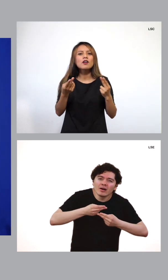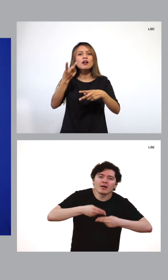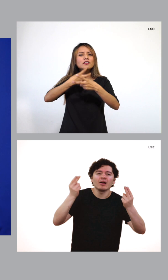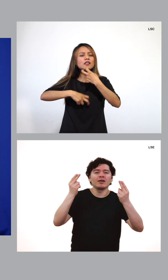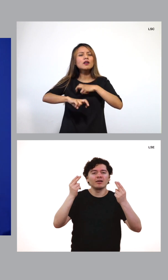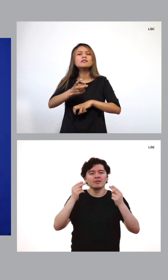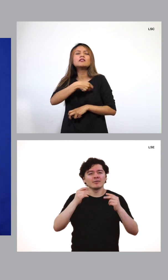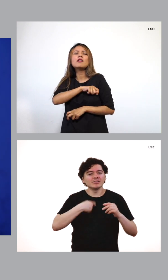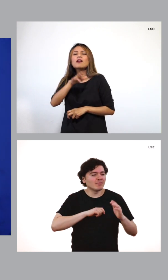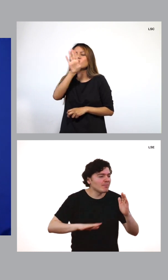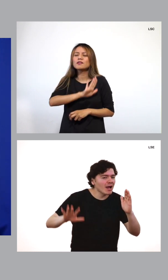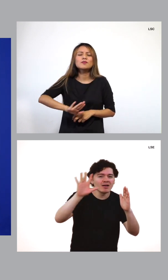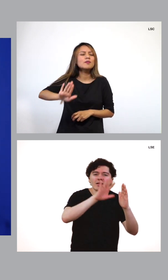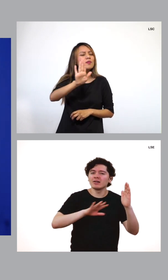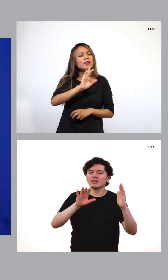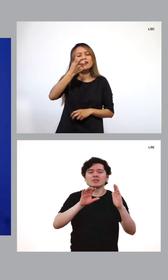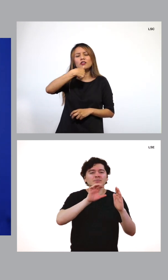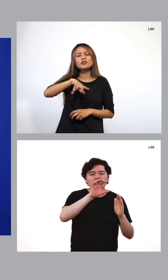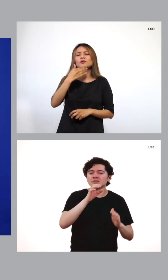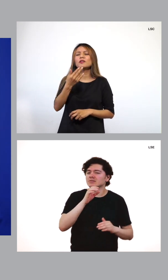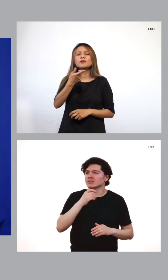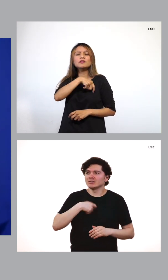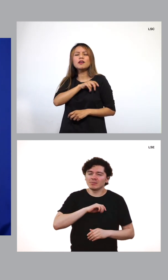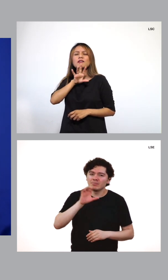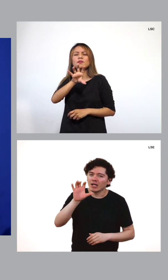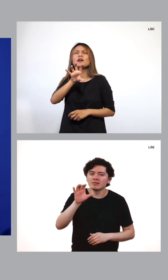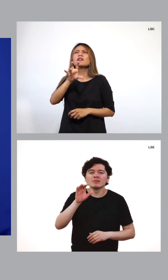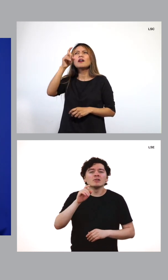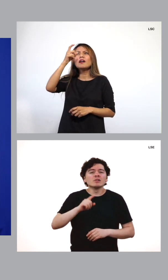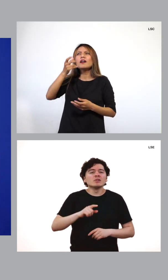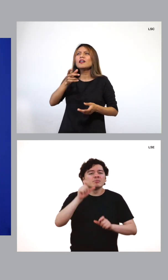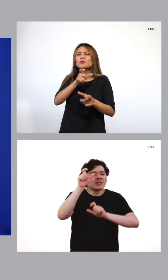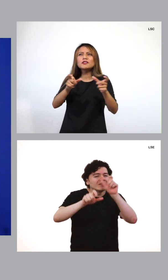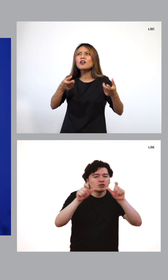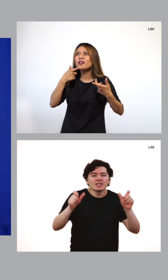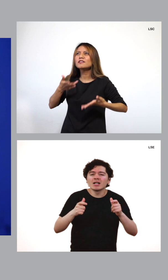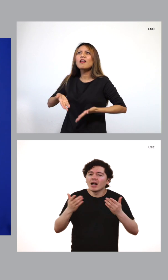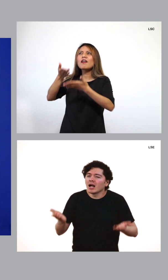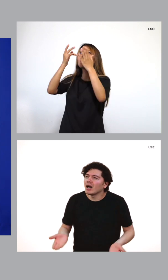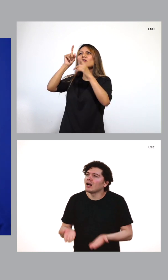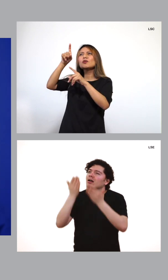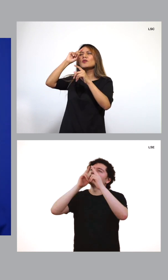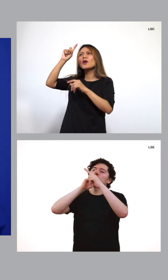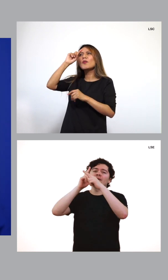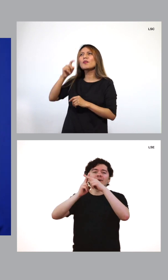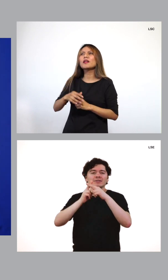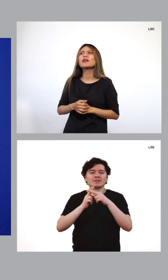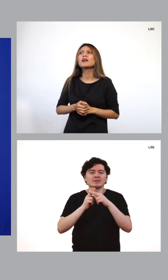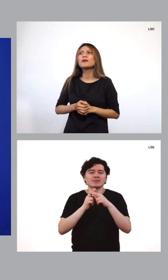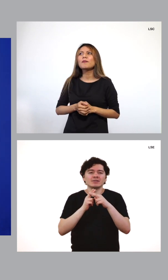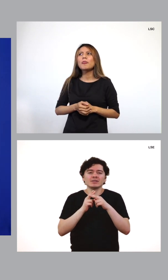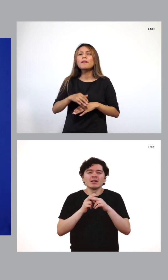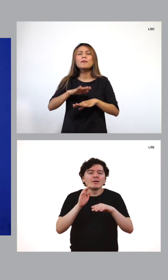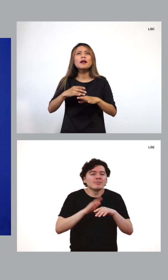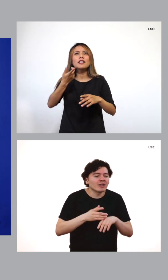sobre España. Pido, Señor, que veamos nuestro país levantando tu nombre, que cada lugar que fue edificado para resonar